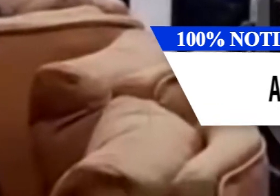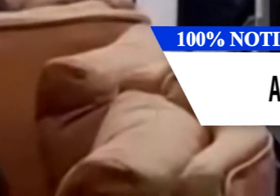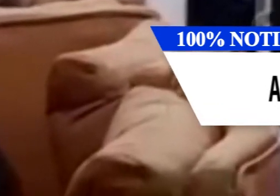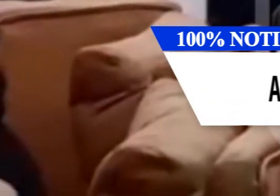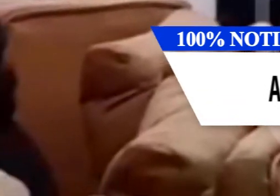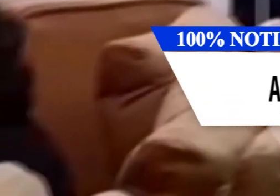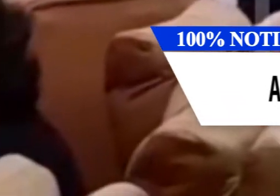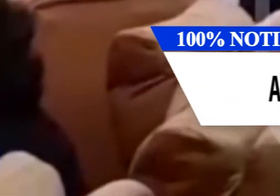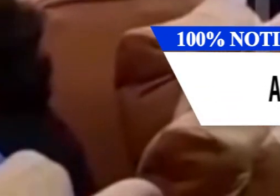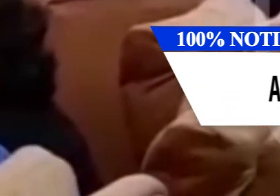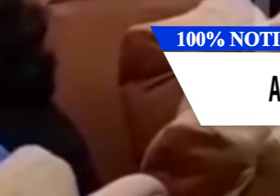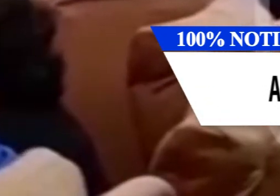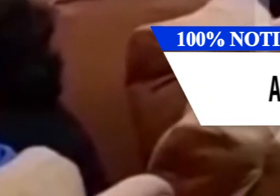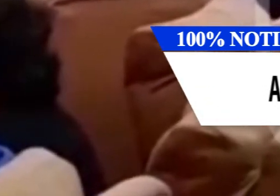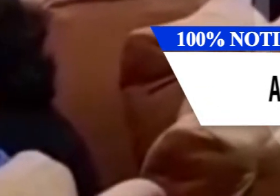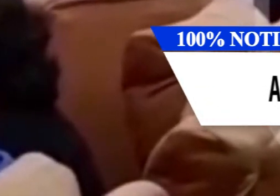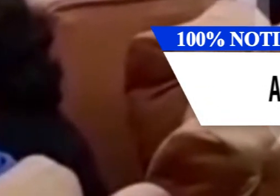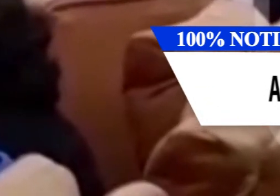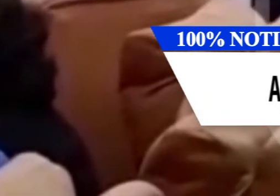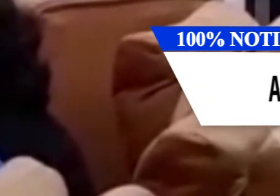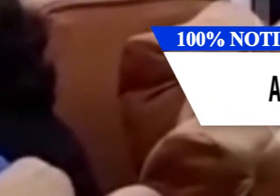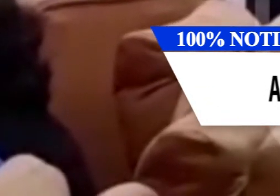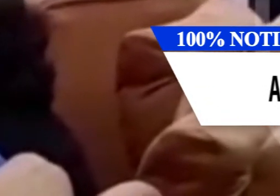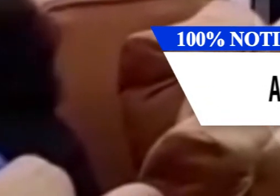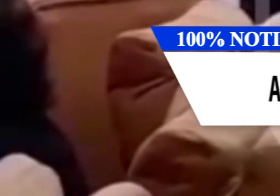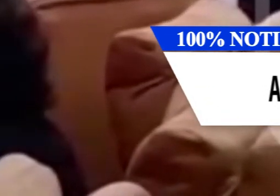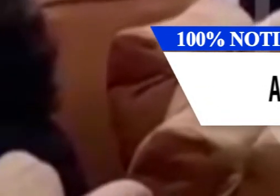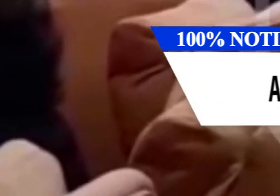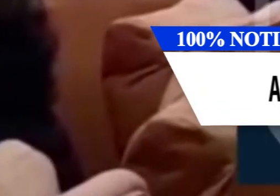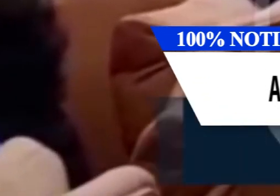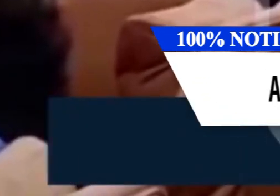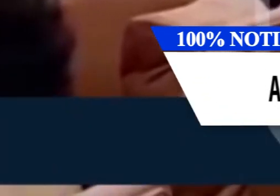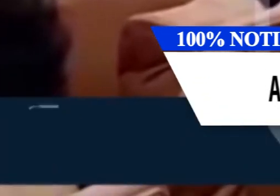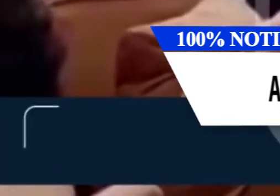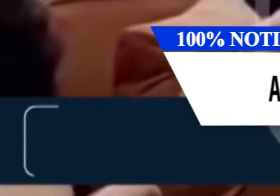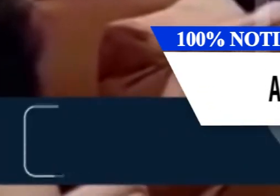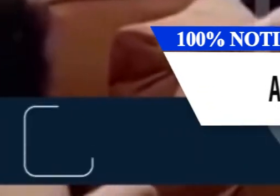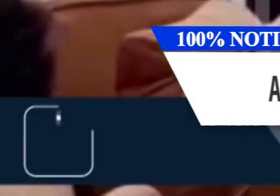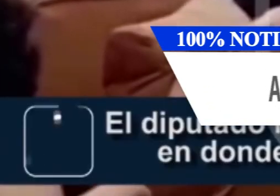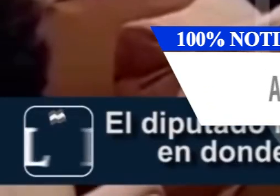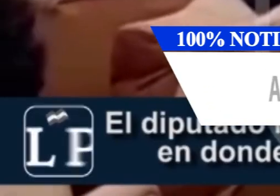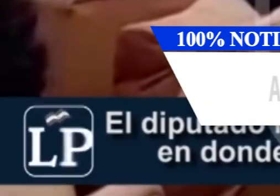el diputado Mario Valle en la sesión plenaria. Gerald Chávez, 100% Noticias.